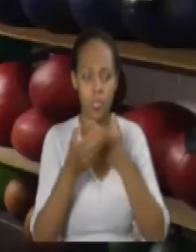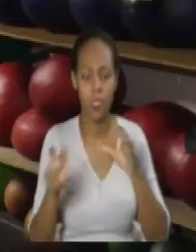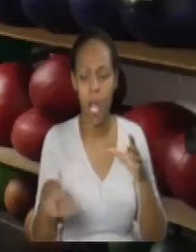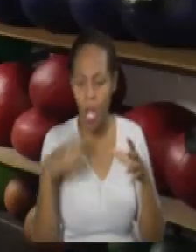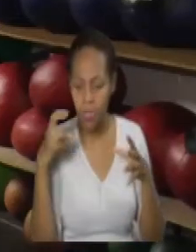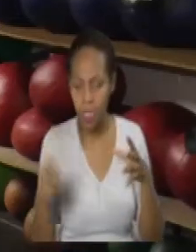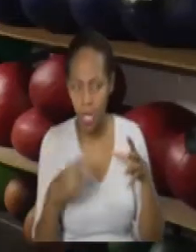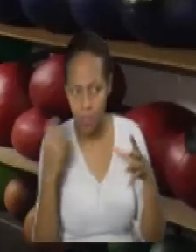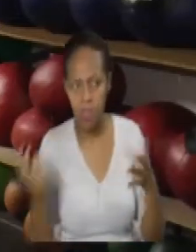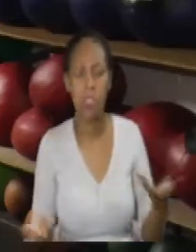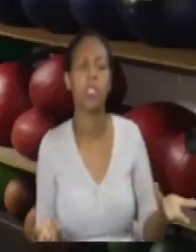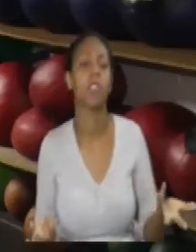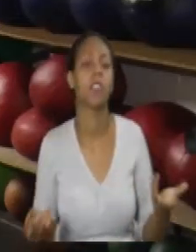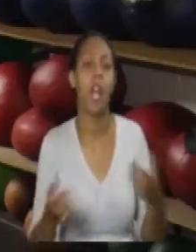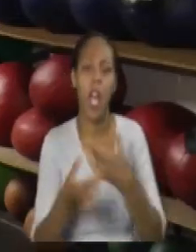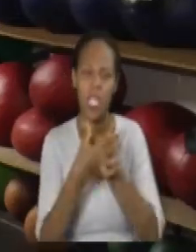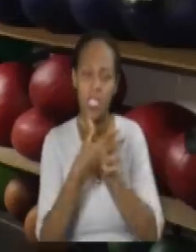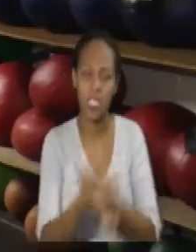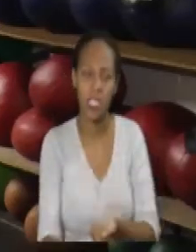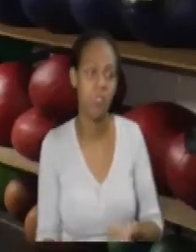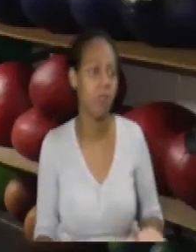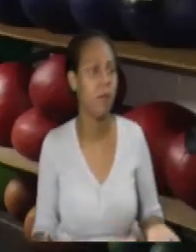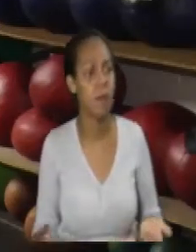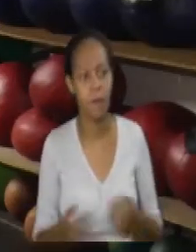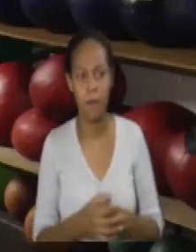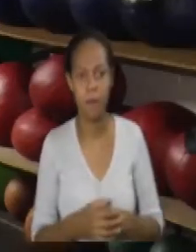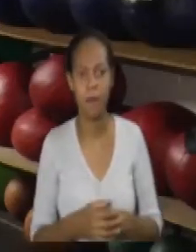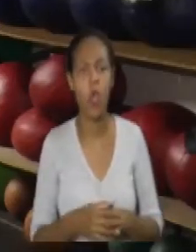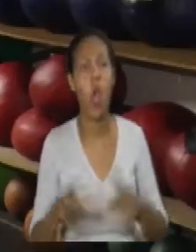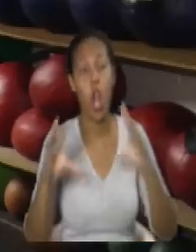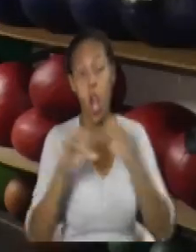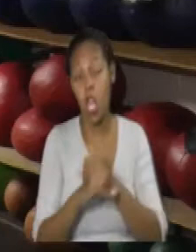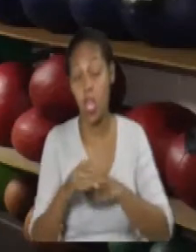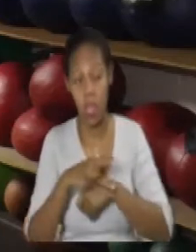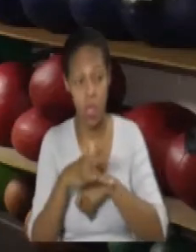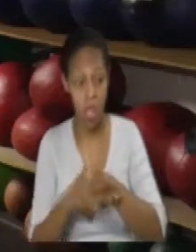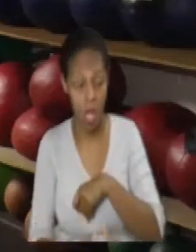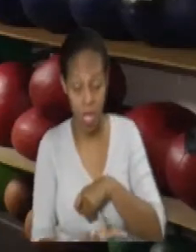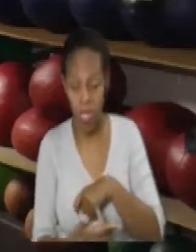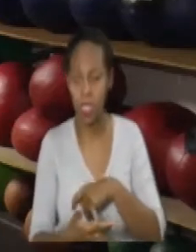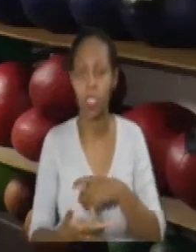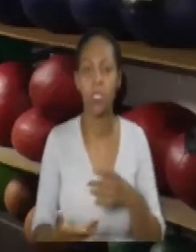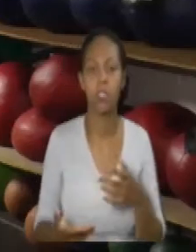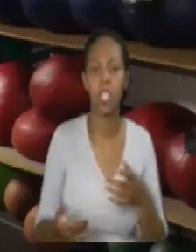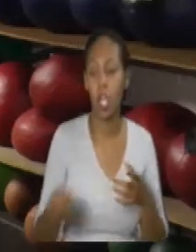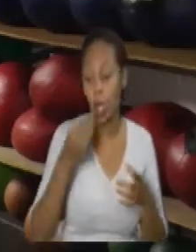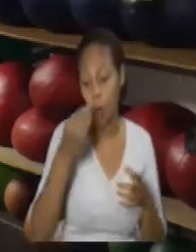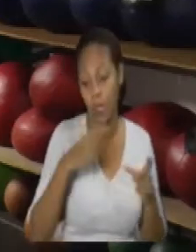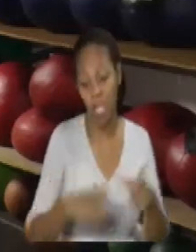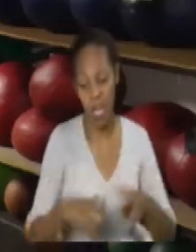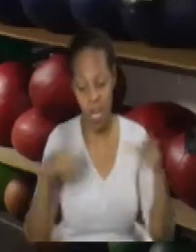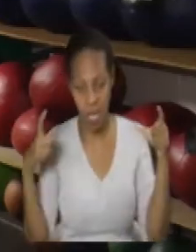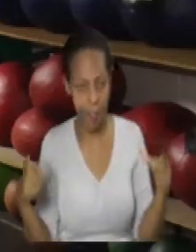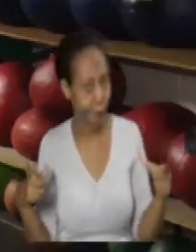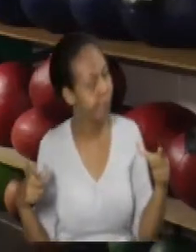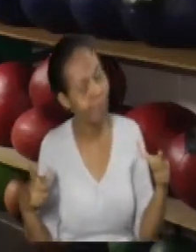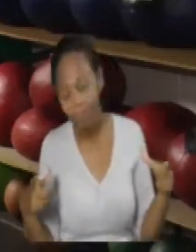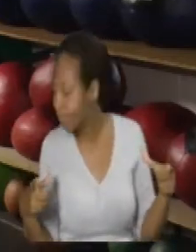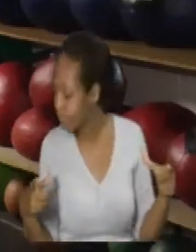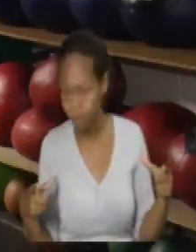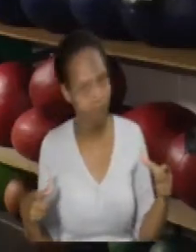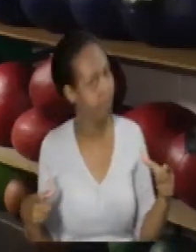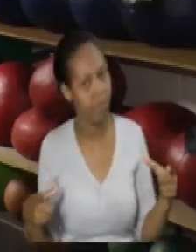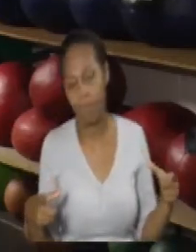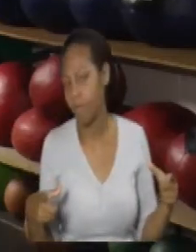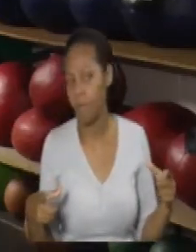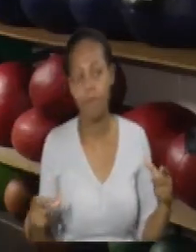rápida, que comer tarde la noche, comida pesada. Entonces esas comidas son muy graves